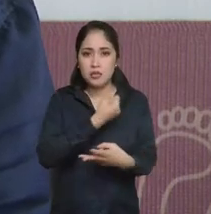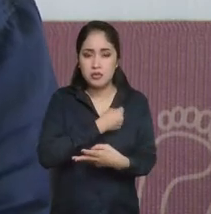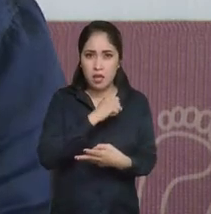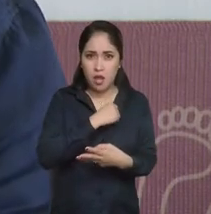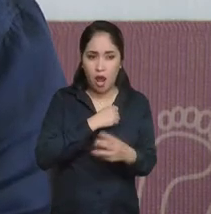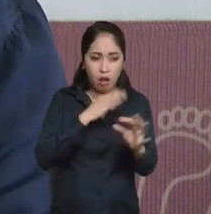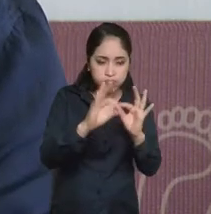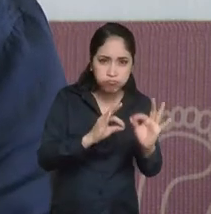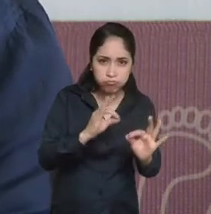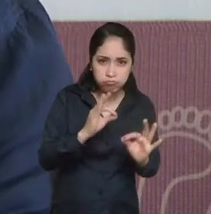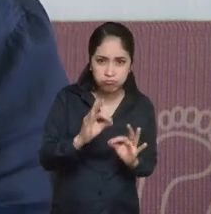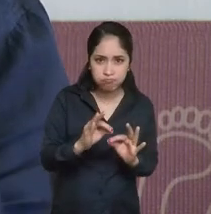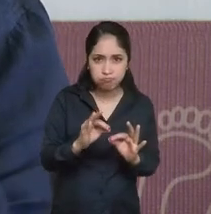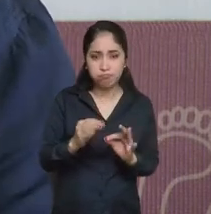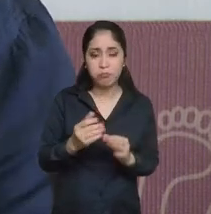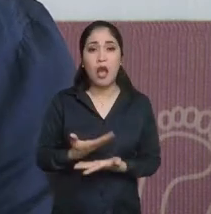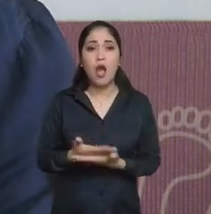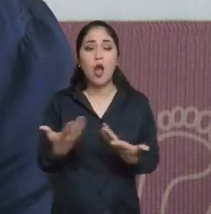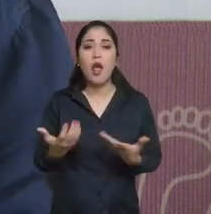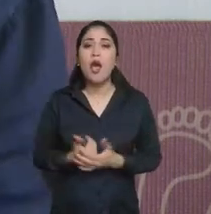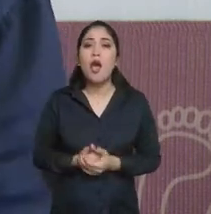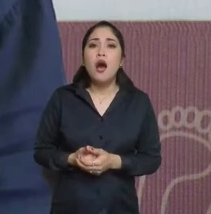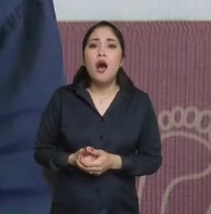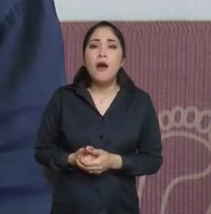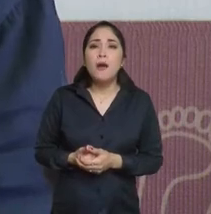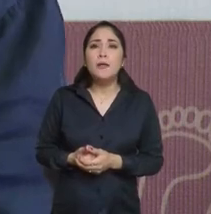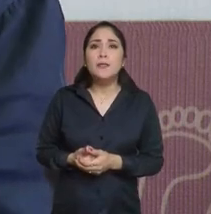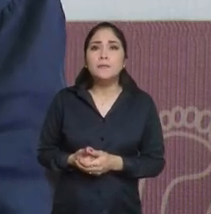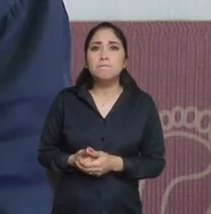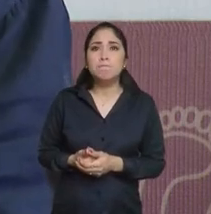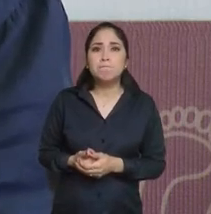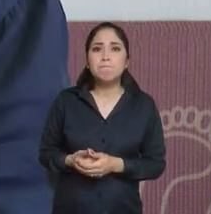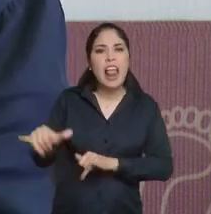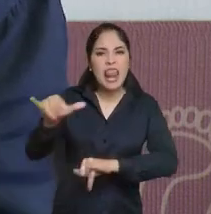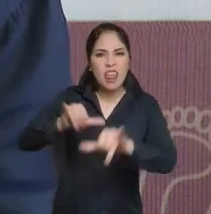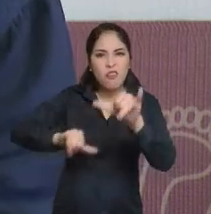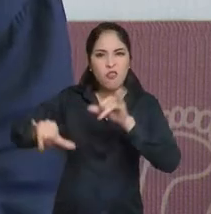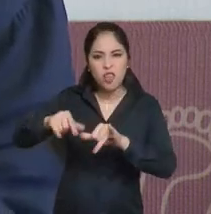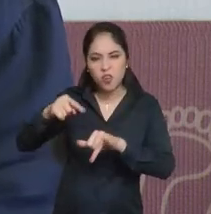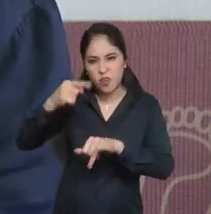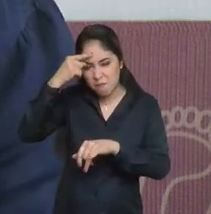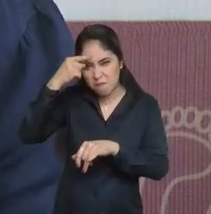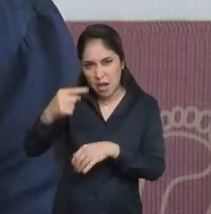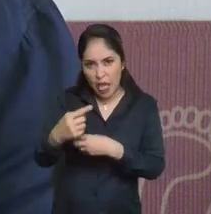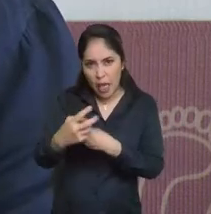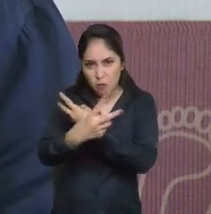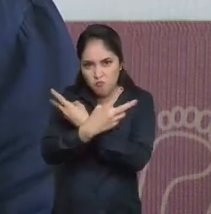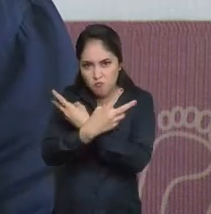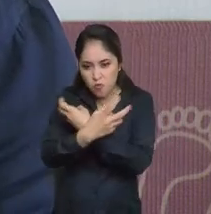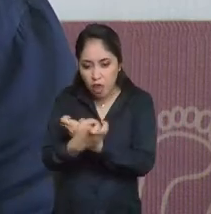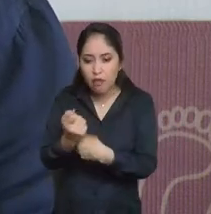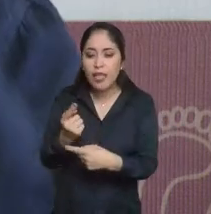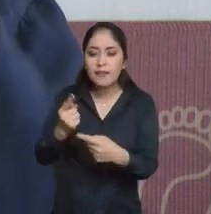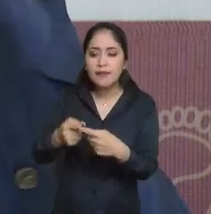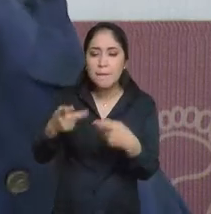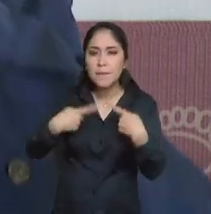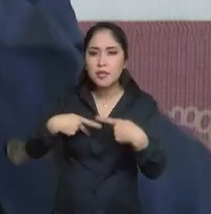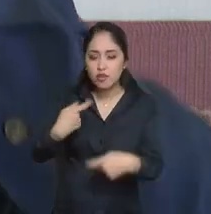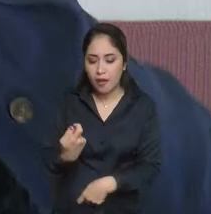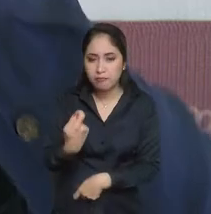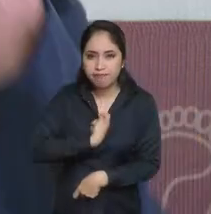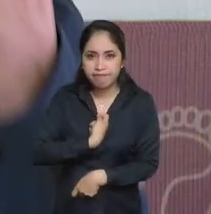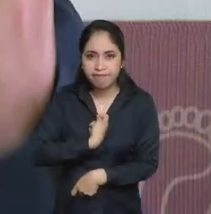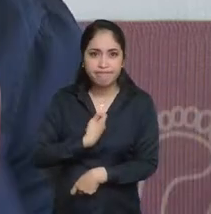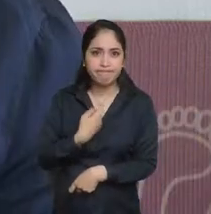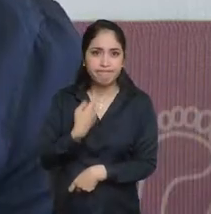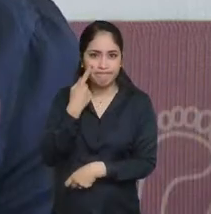La unidad de laboratorios de identificación humana, que es la parte medular del trabajo que hará el centro, ahí se contará